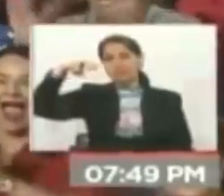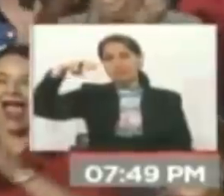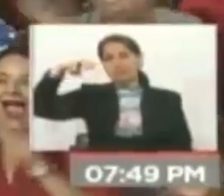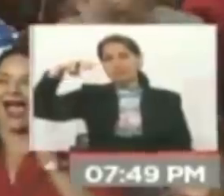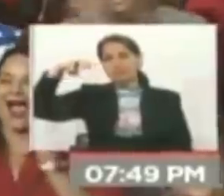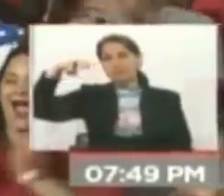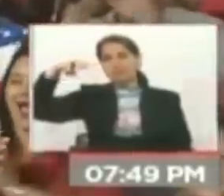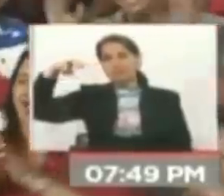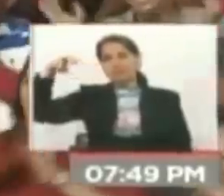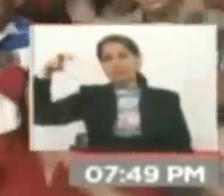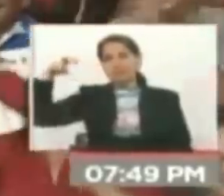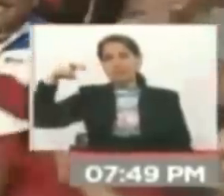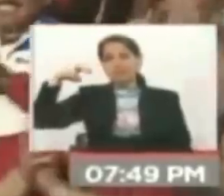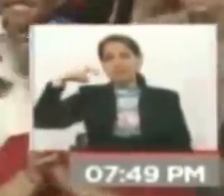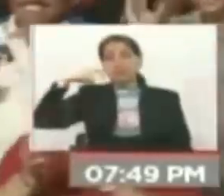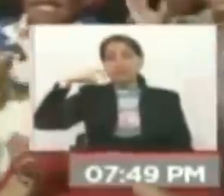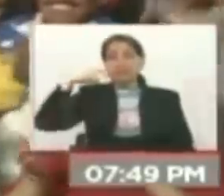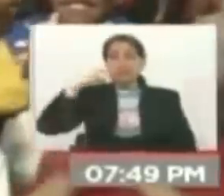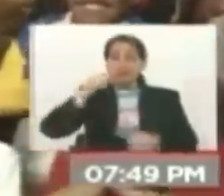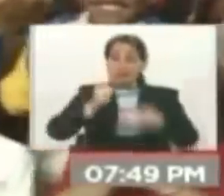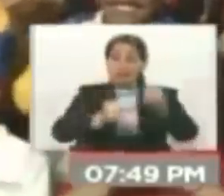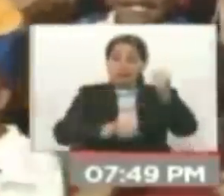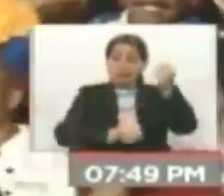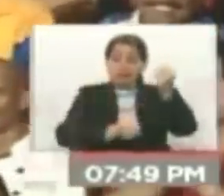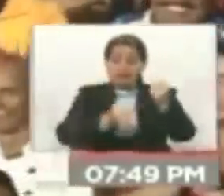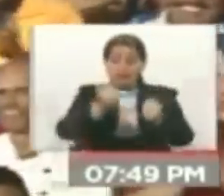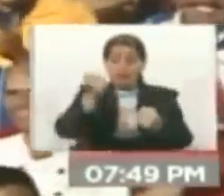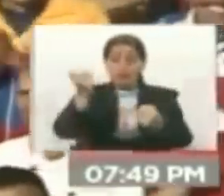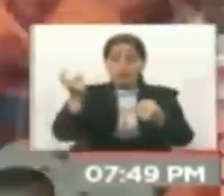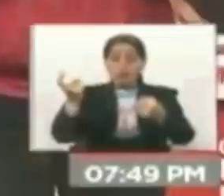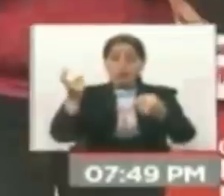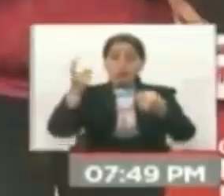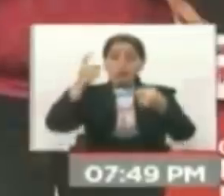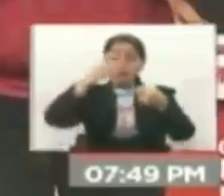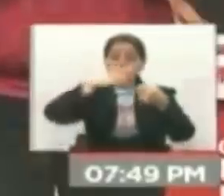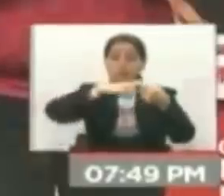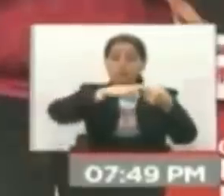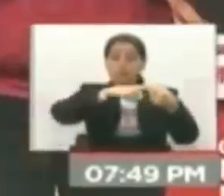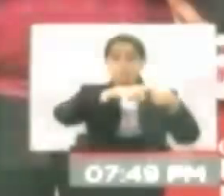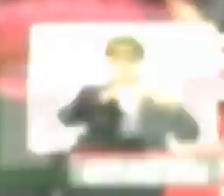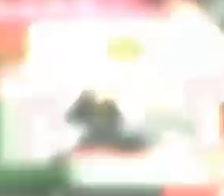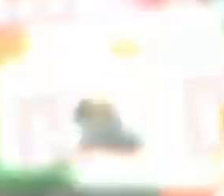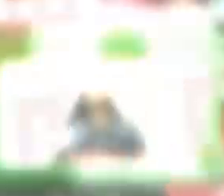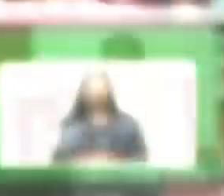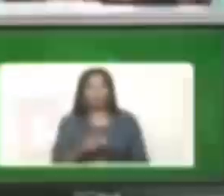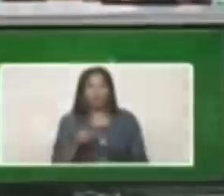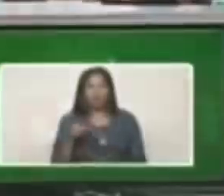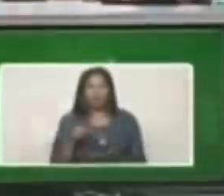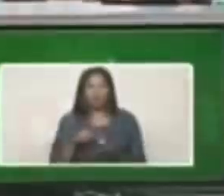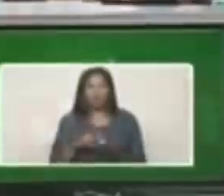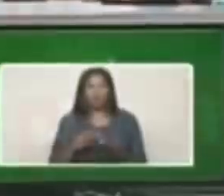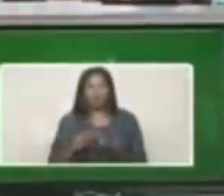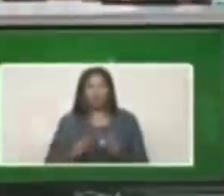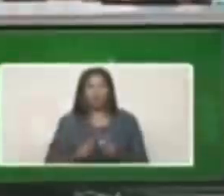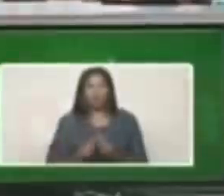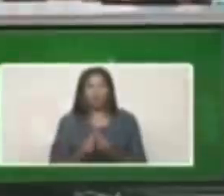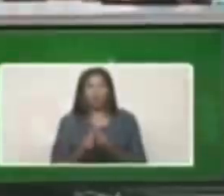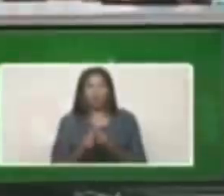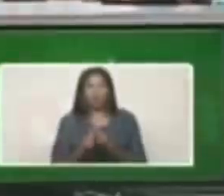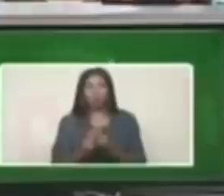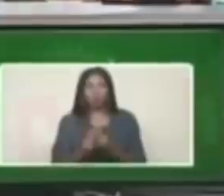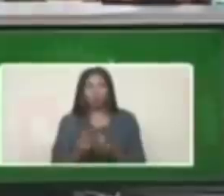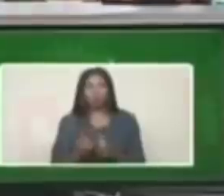están gobernando el país en este momento. ¿O de quién es la culpa? ¿De Venezuela o de Diosdado que lo declaró?